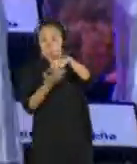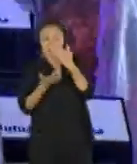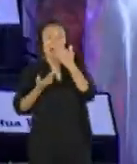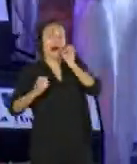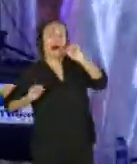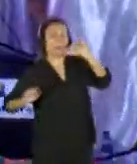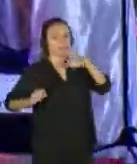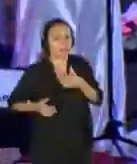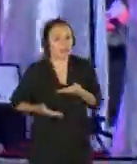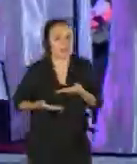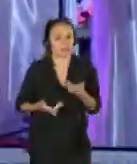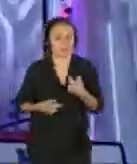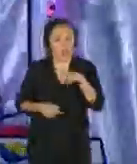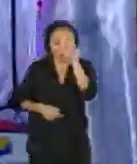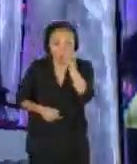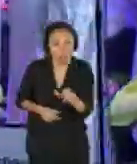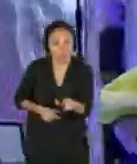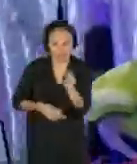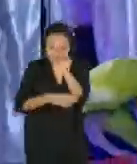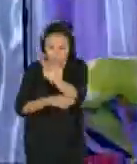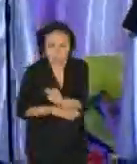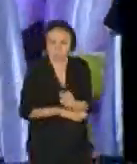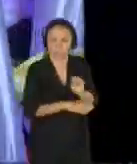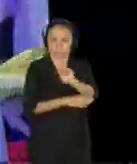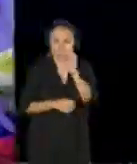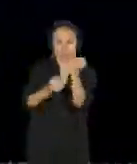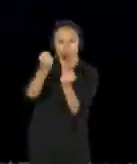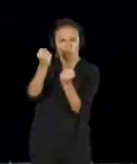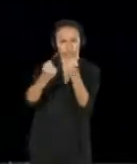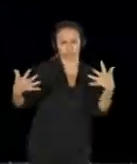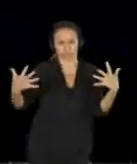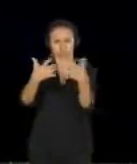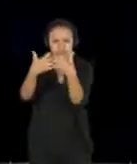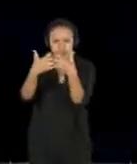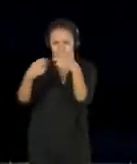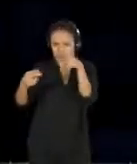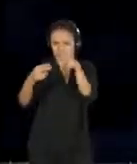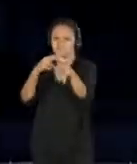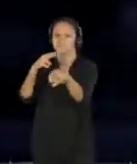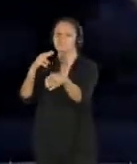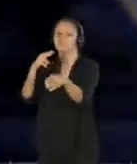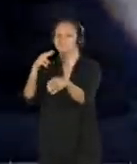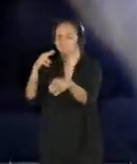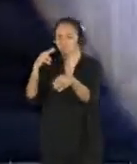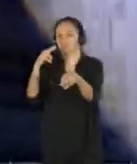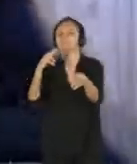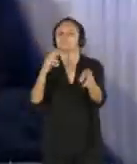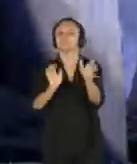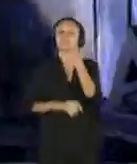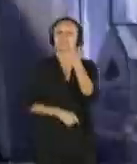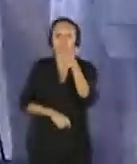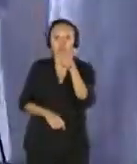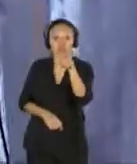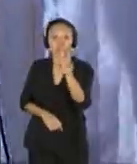madrugas. Cuido de ti, que no te estampes con el bugal. Si eres